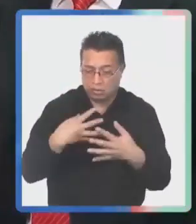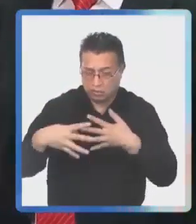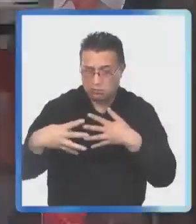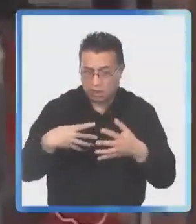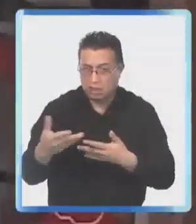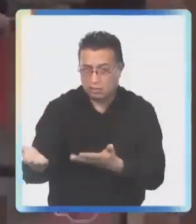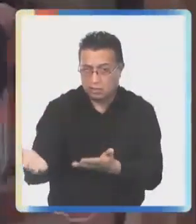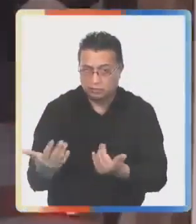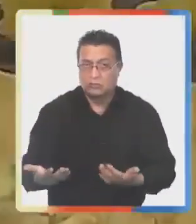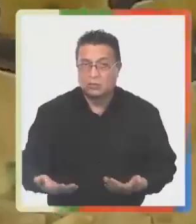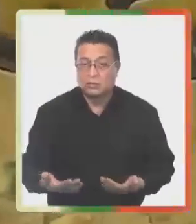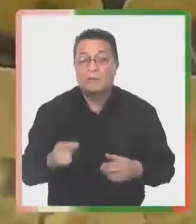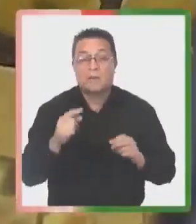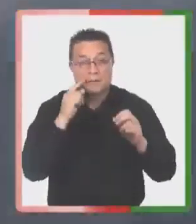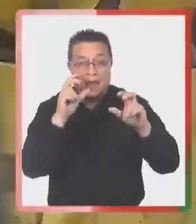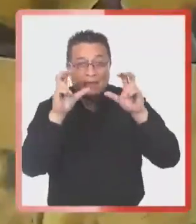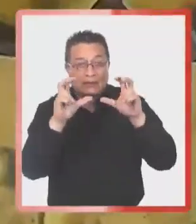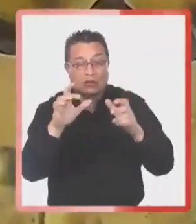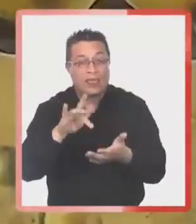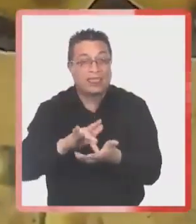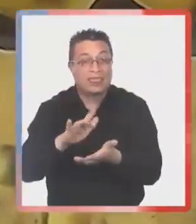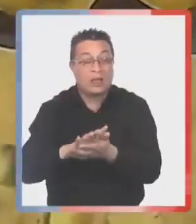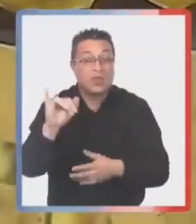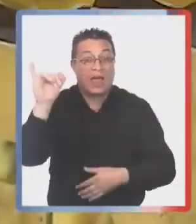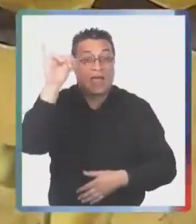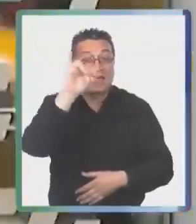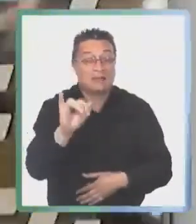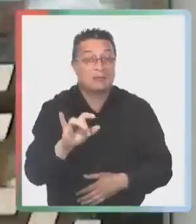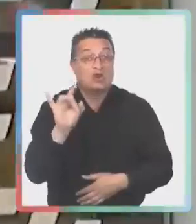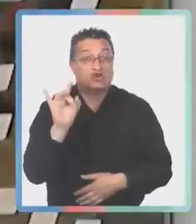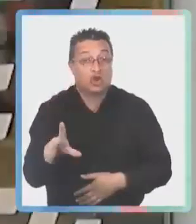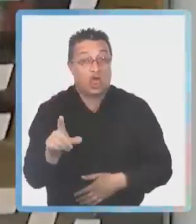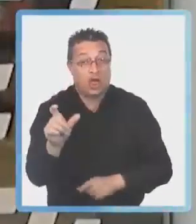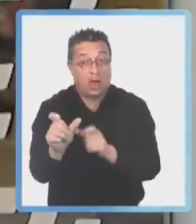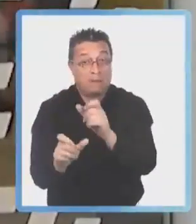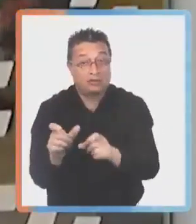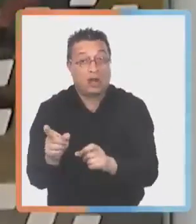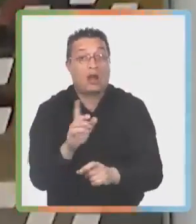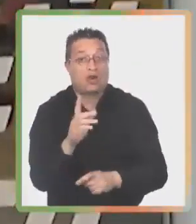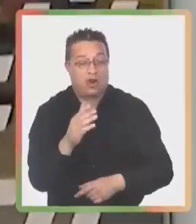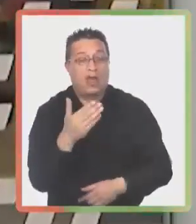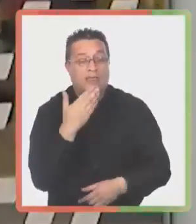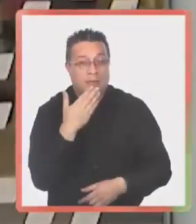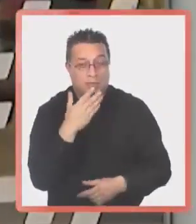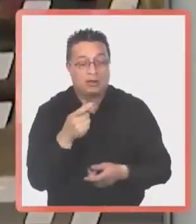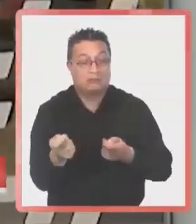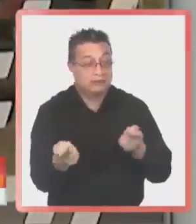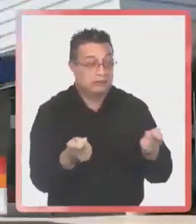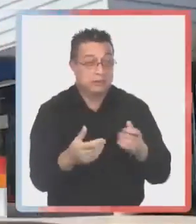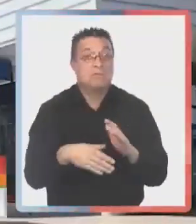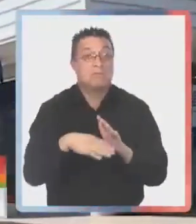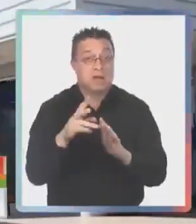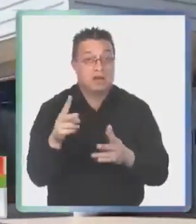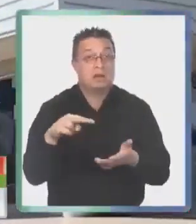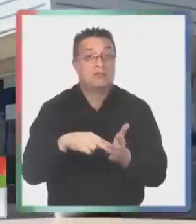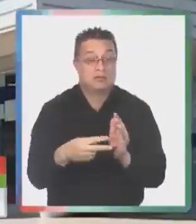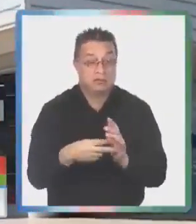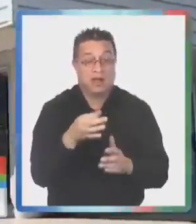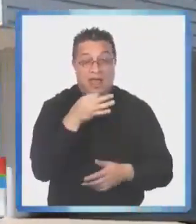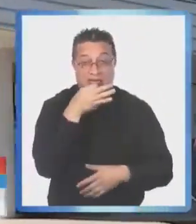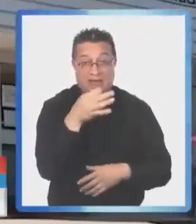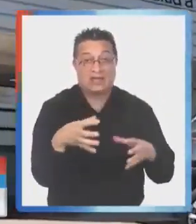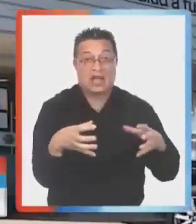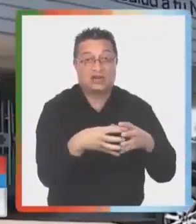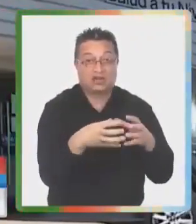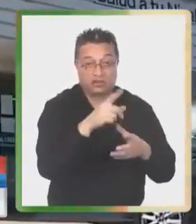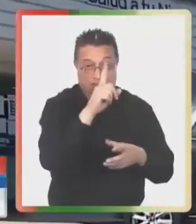de forma transparente. Y atención, la deuda de las ISAPRES no es solo con sus afiliados. La crisis es aún mayor,